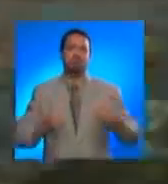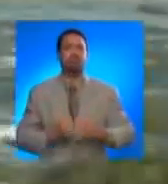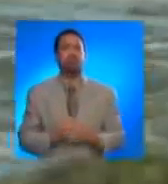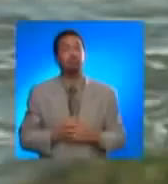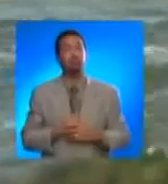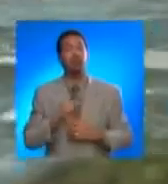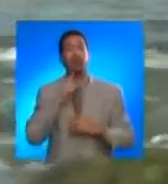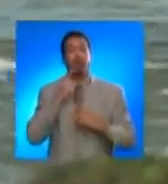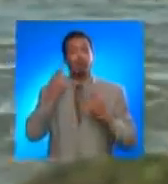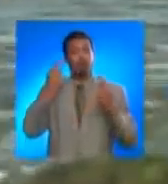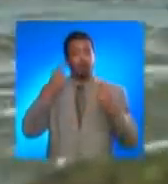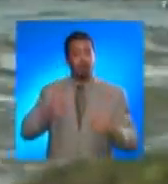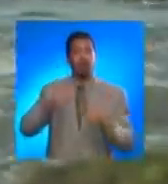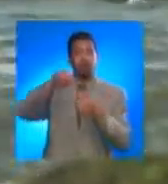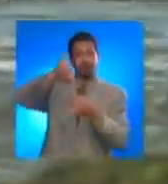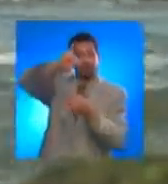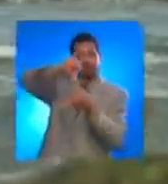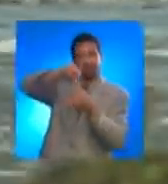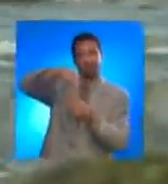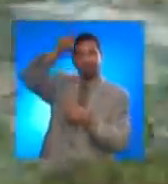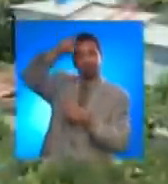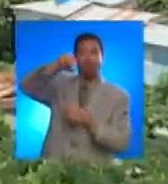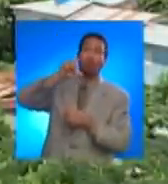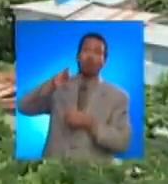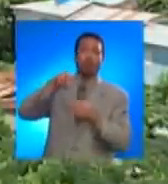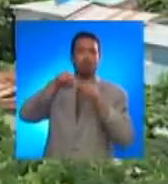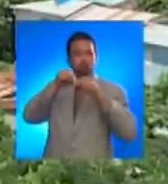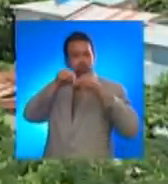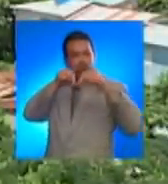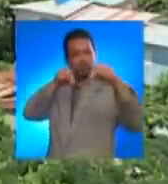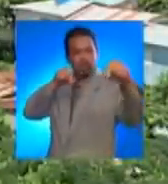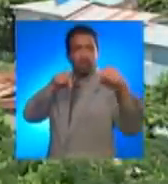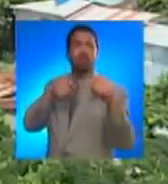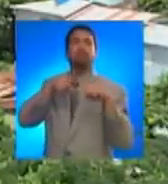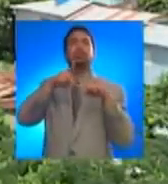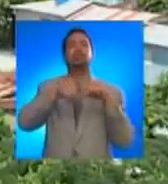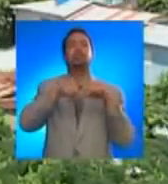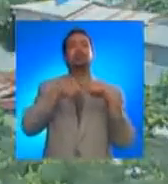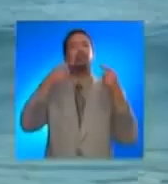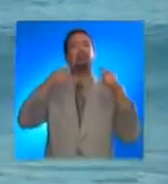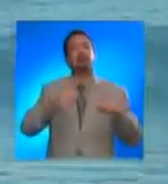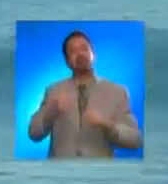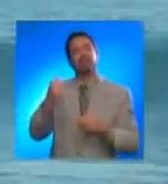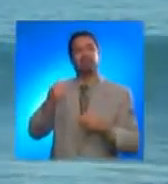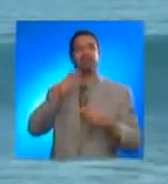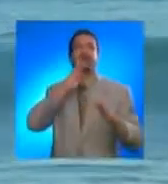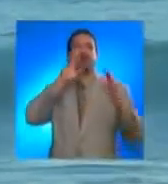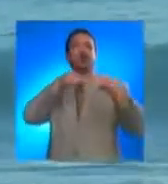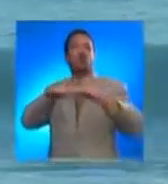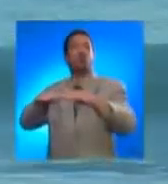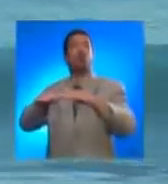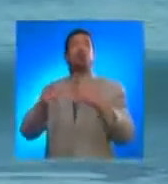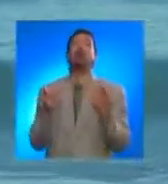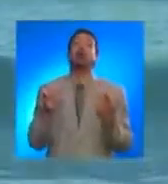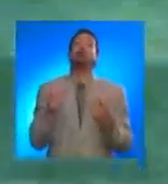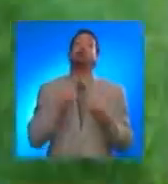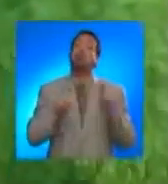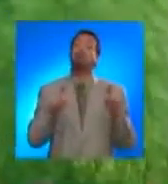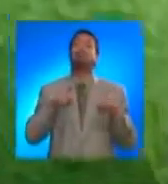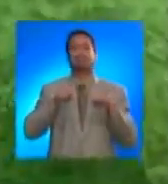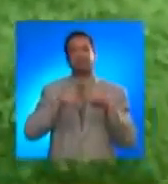1867. Los daños materiales directos cuando la ola penetra tierra adentro son debido a la inundación, al impacto o a la fuerza